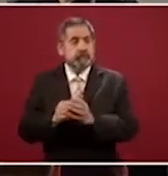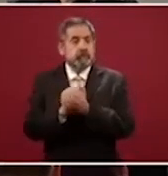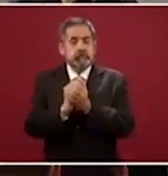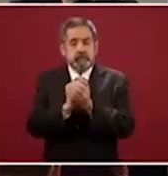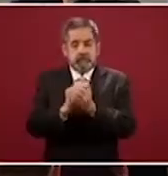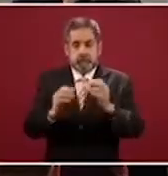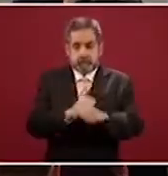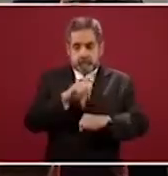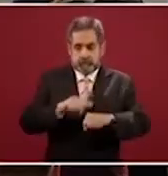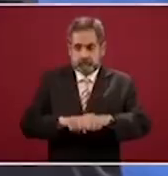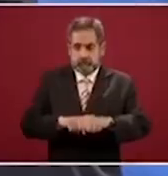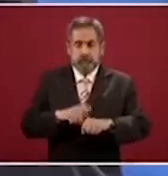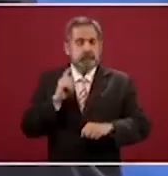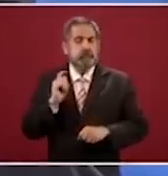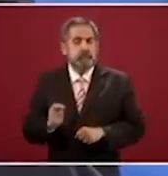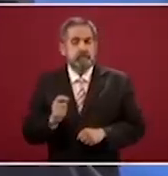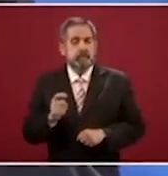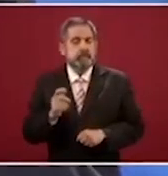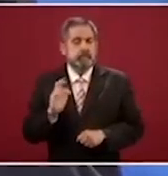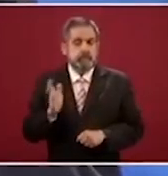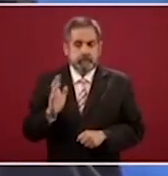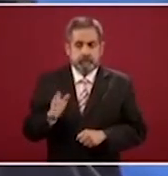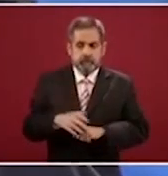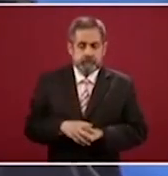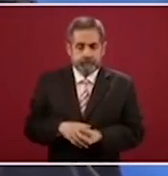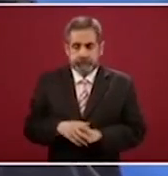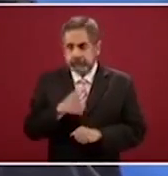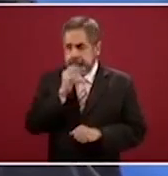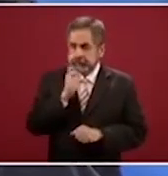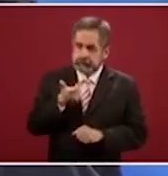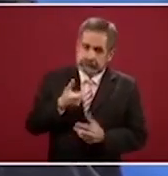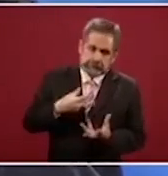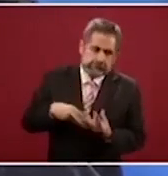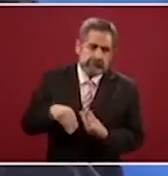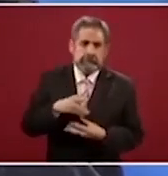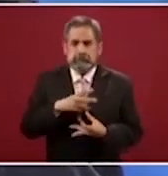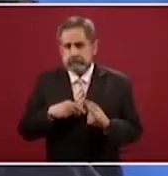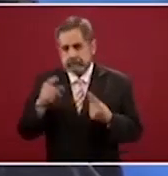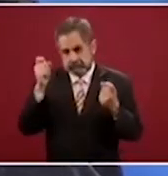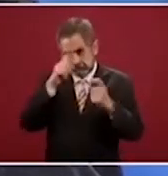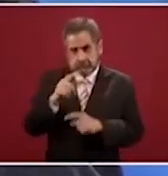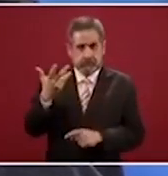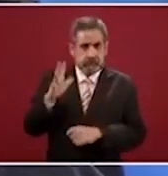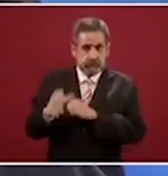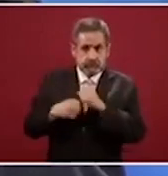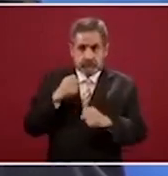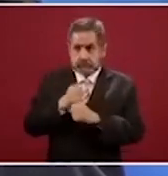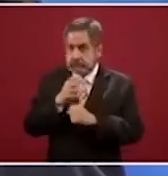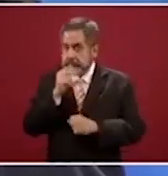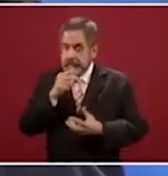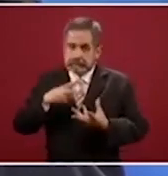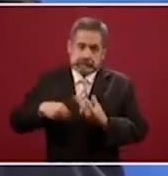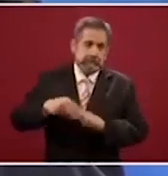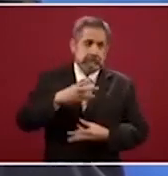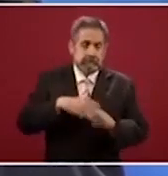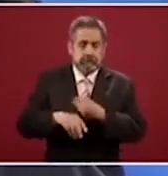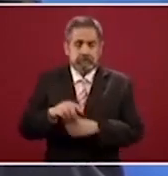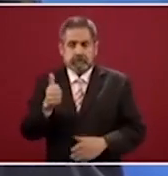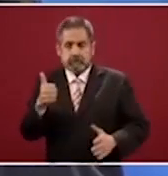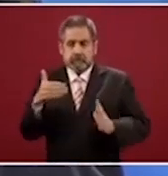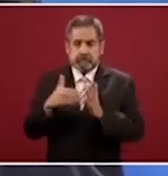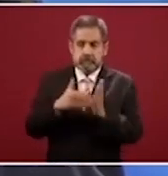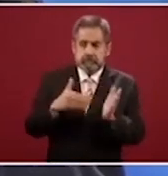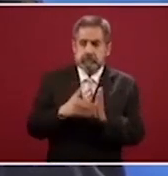Nacional salió del bache económico que estaba durante más de 10 años. Más de 6,000 millones de